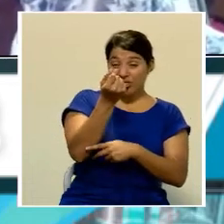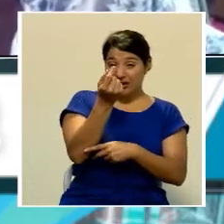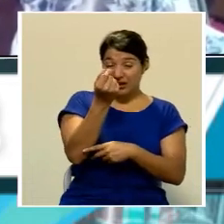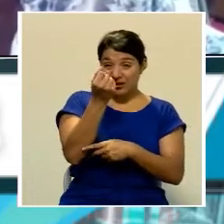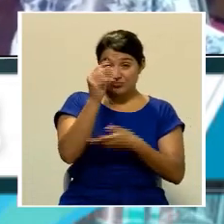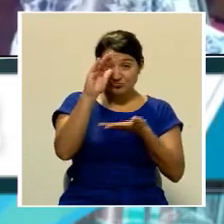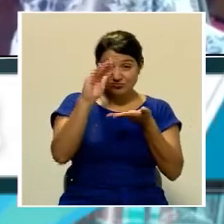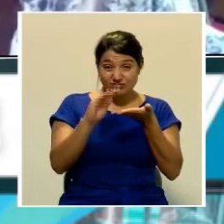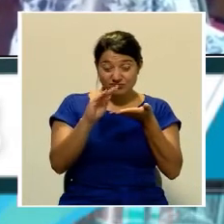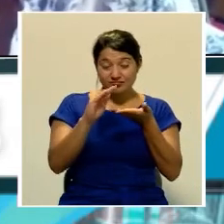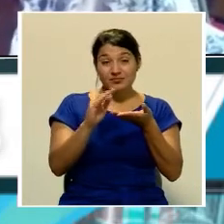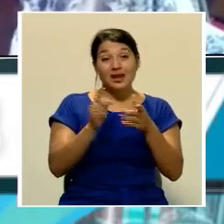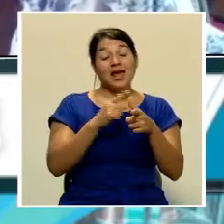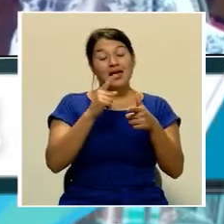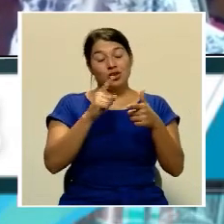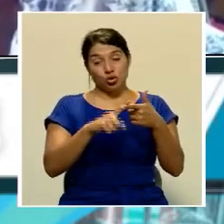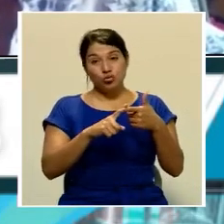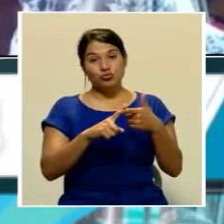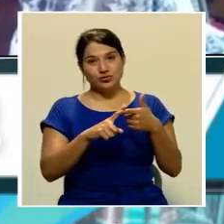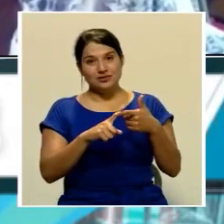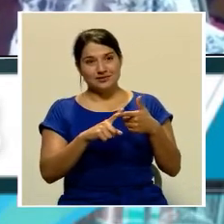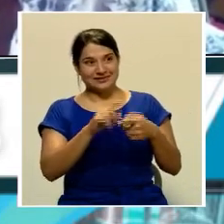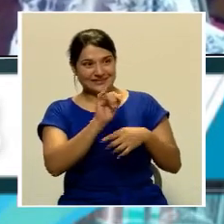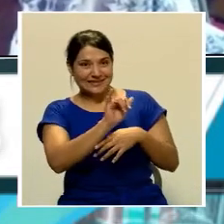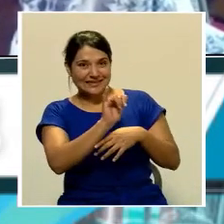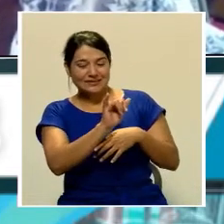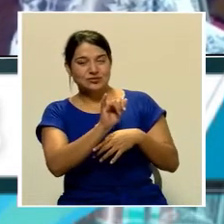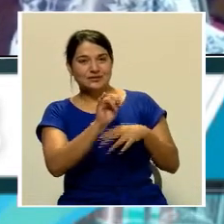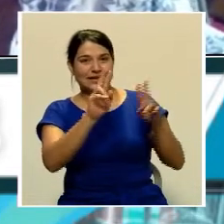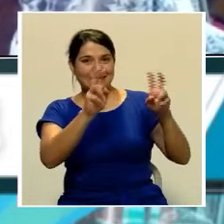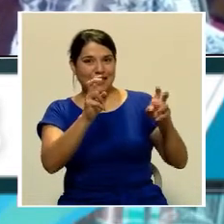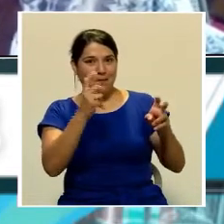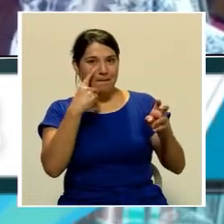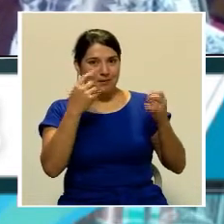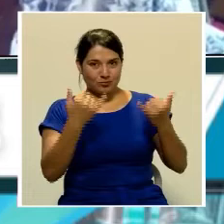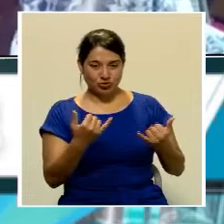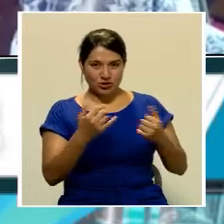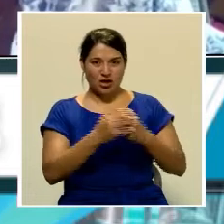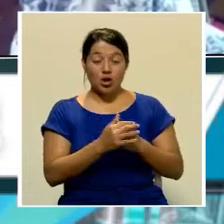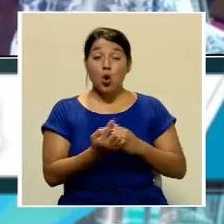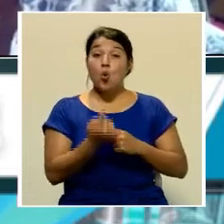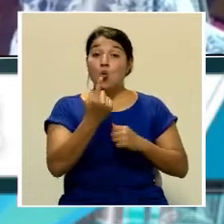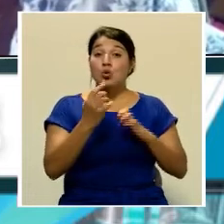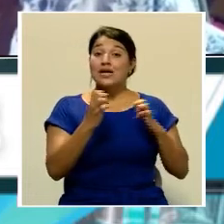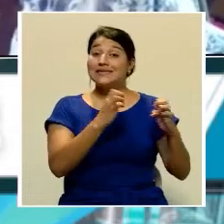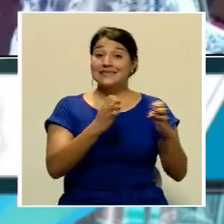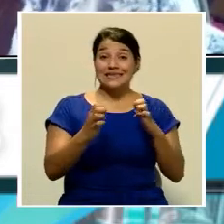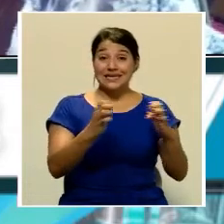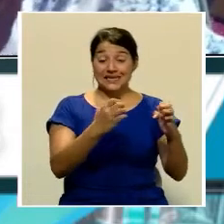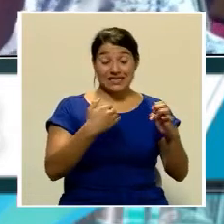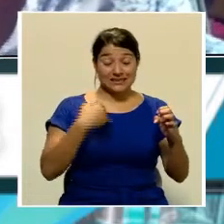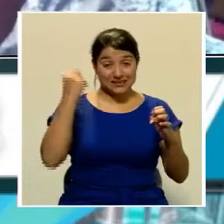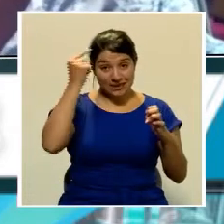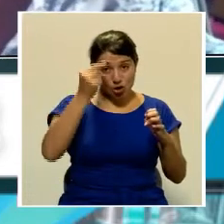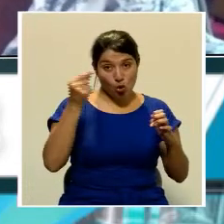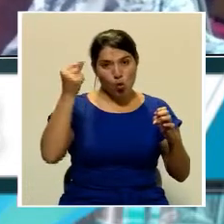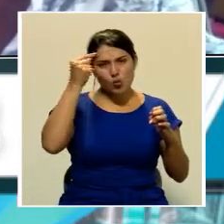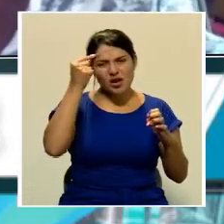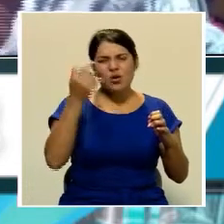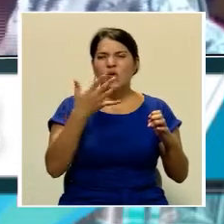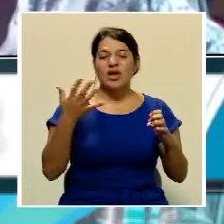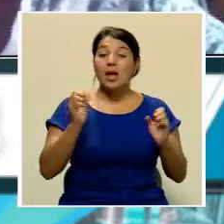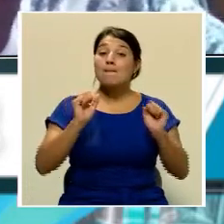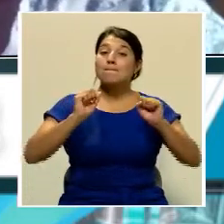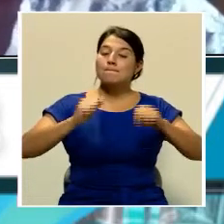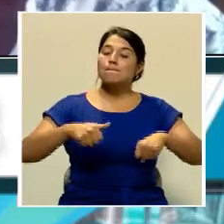Justamente eso nos lleva a este tema de la desconexión. Una de las estrategias del gobierno como respuesta